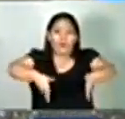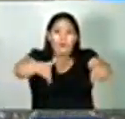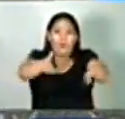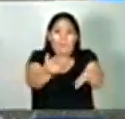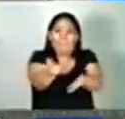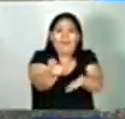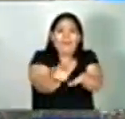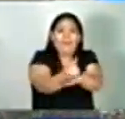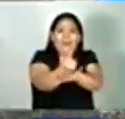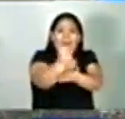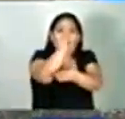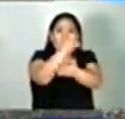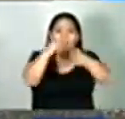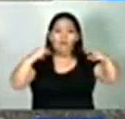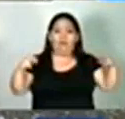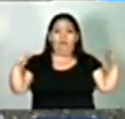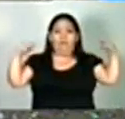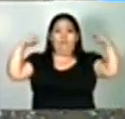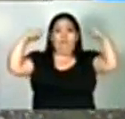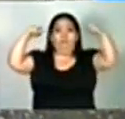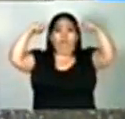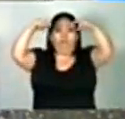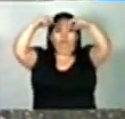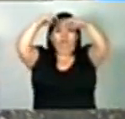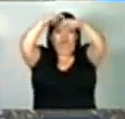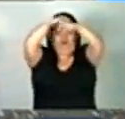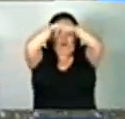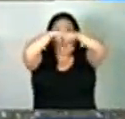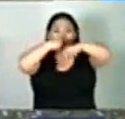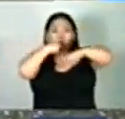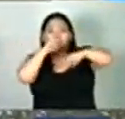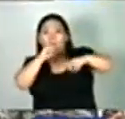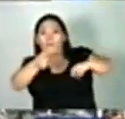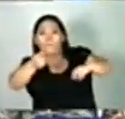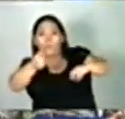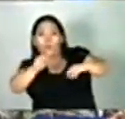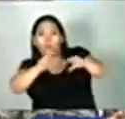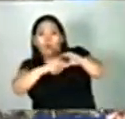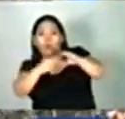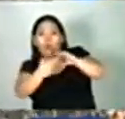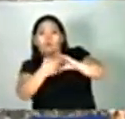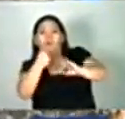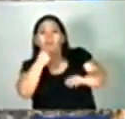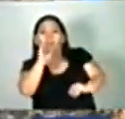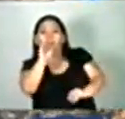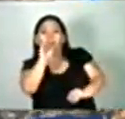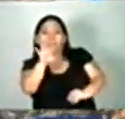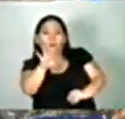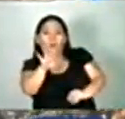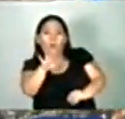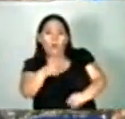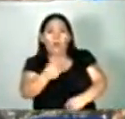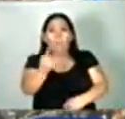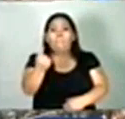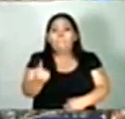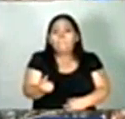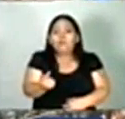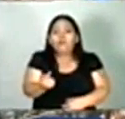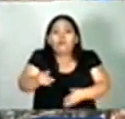San Antonio Abad en San Salvador. La policía en redes sociales aseveró que se trataba de un